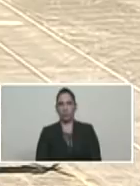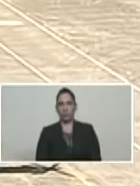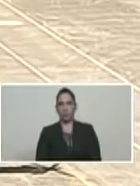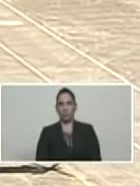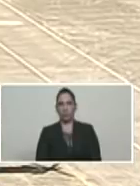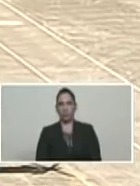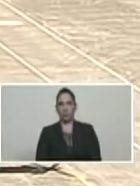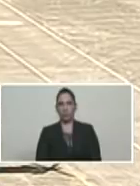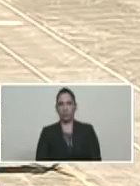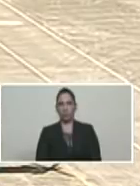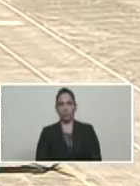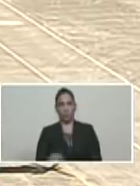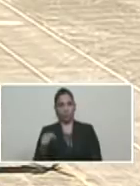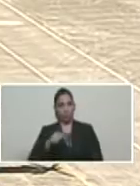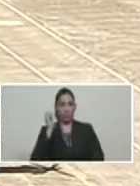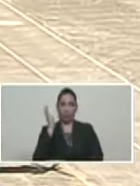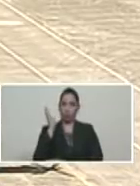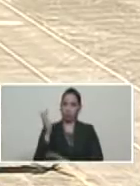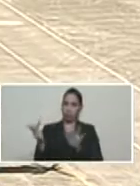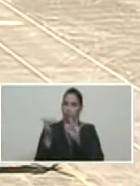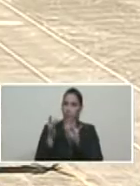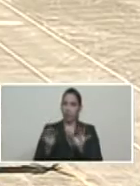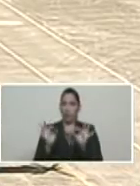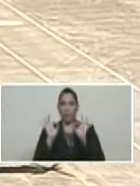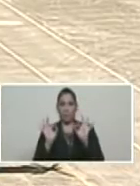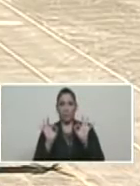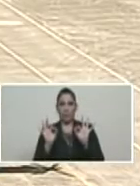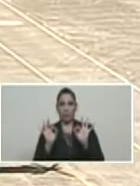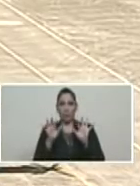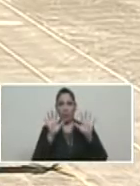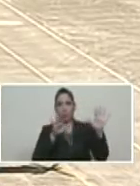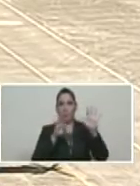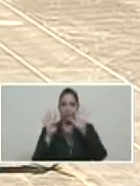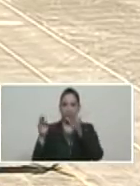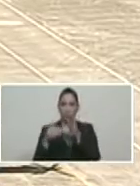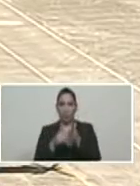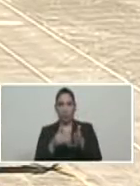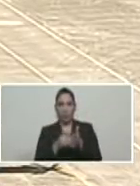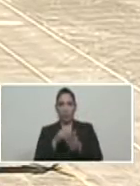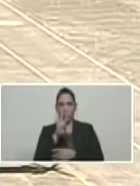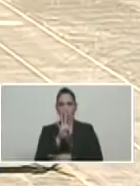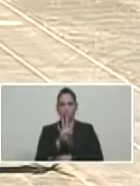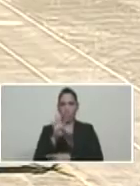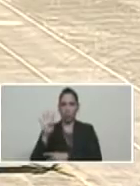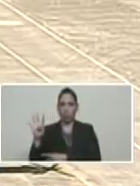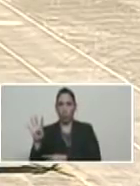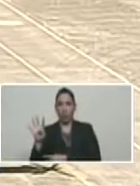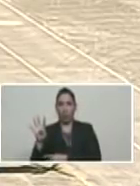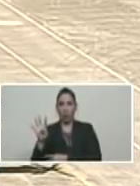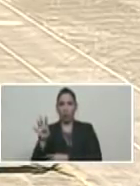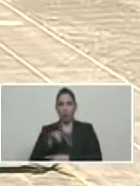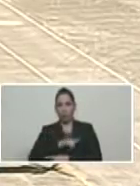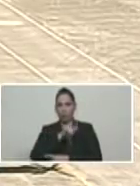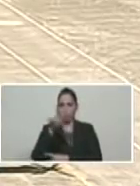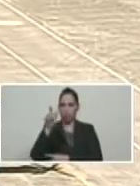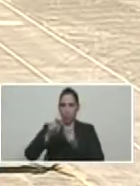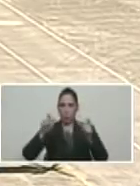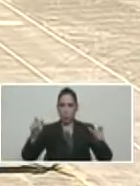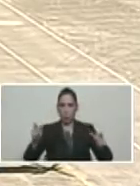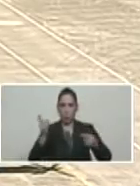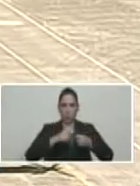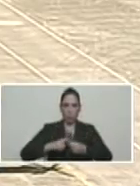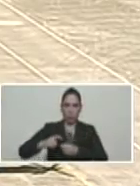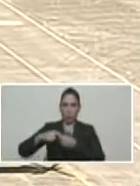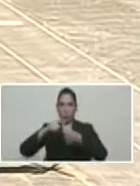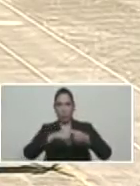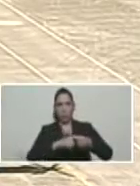Continuamos con esta transmisión especial. 19.404 aviadores, hombres y mujeres conforman palabras este componente militar. General